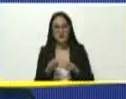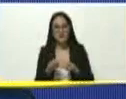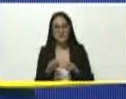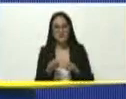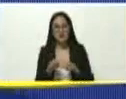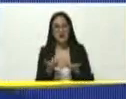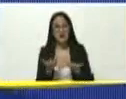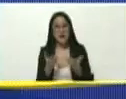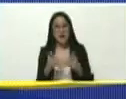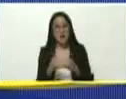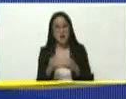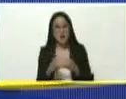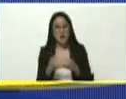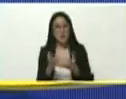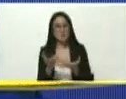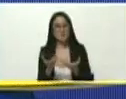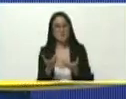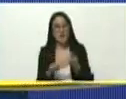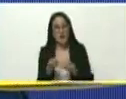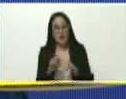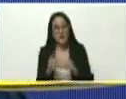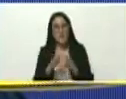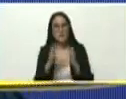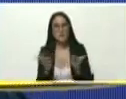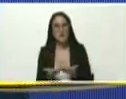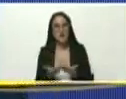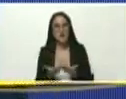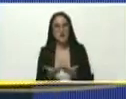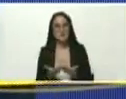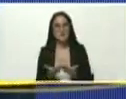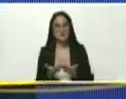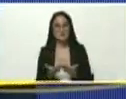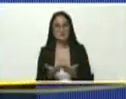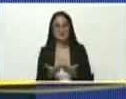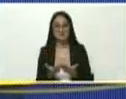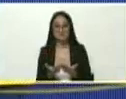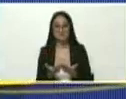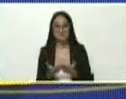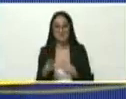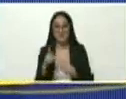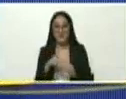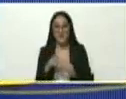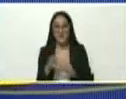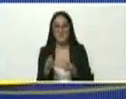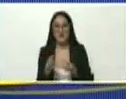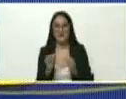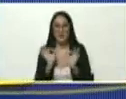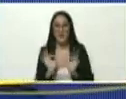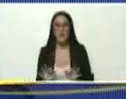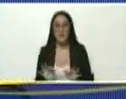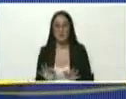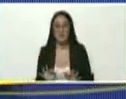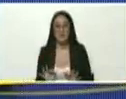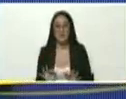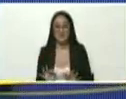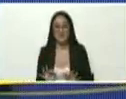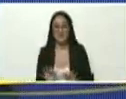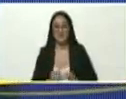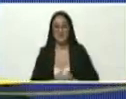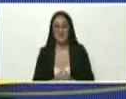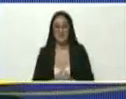la economía mundial, teniendo un petróleo a un precio justo, equilibrado, ya